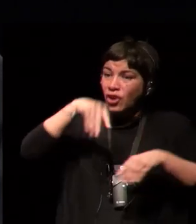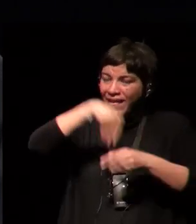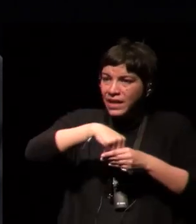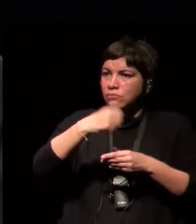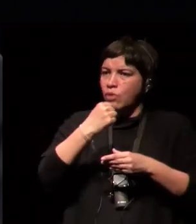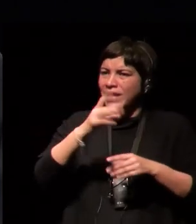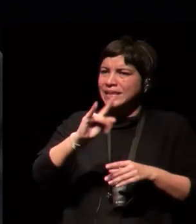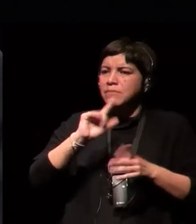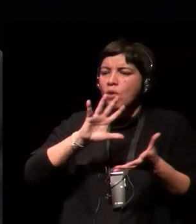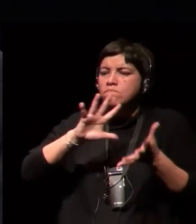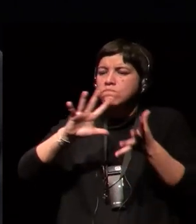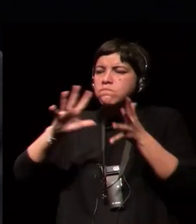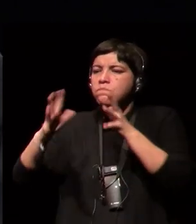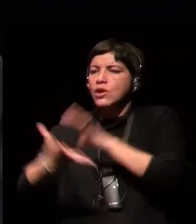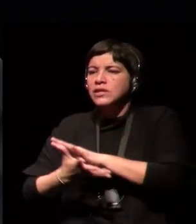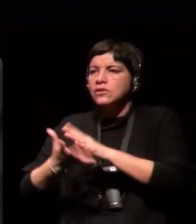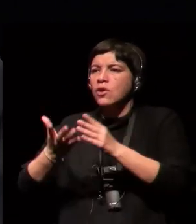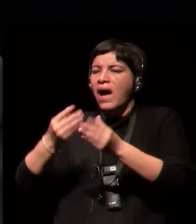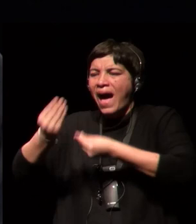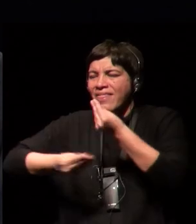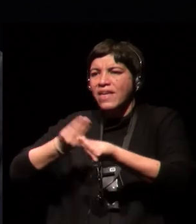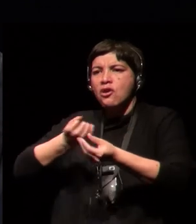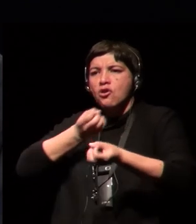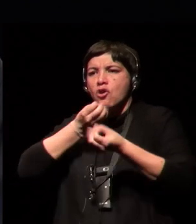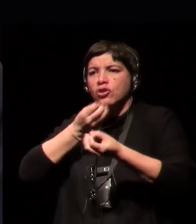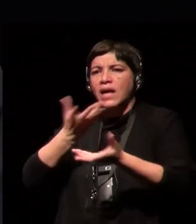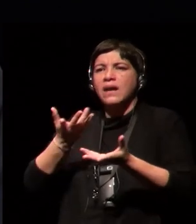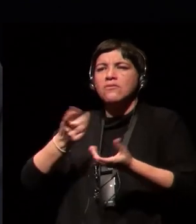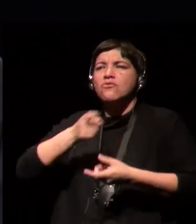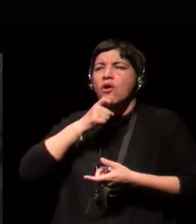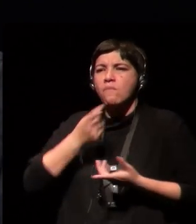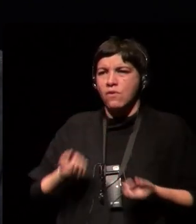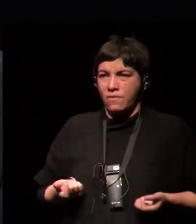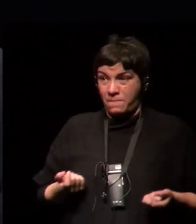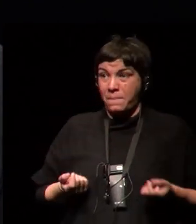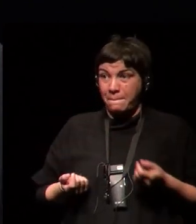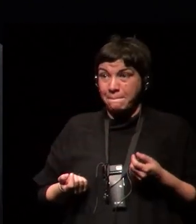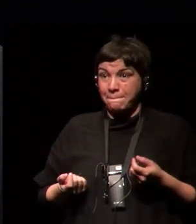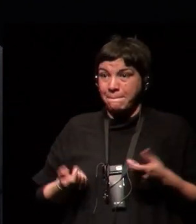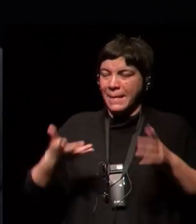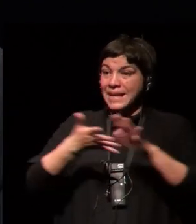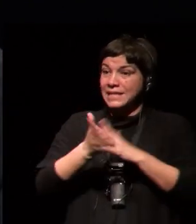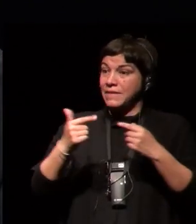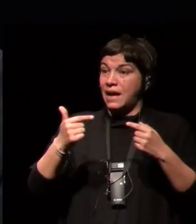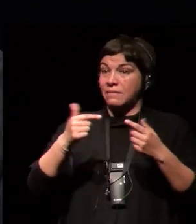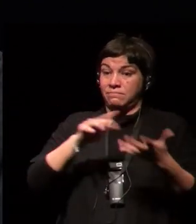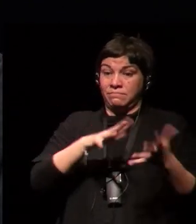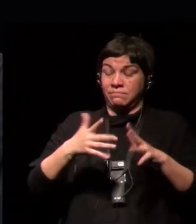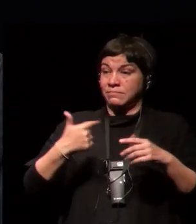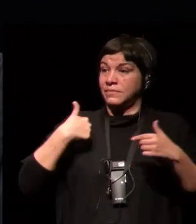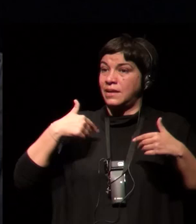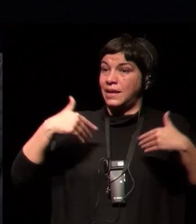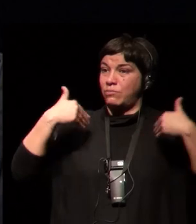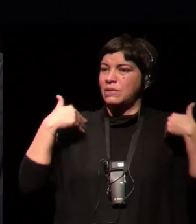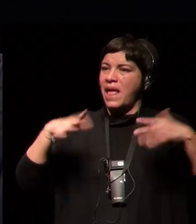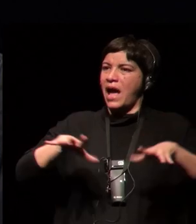contar la historia para conseguir ese cambio. En otras palabras, cómo asumir responsabilidad por ese elemento dramático